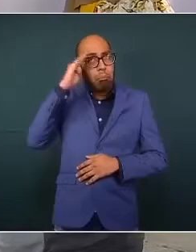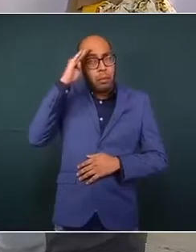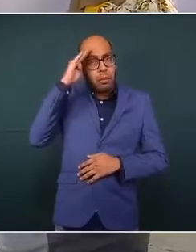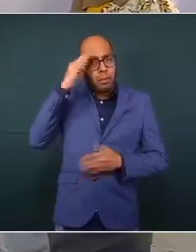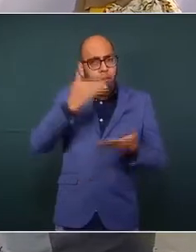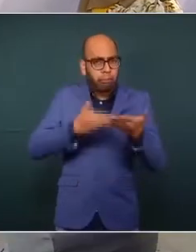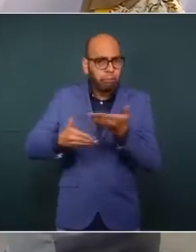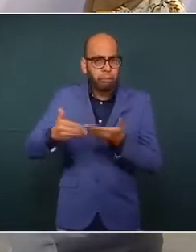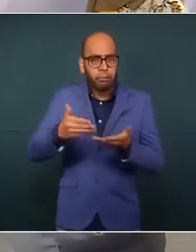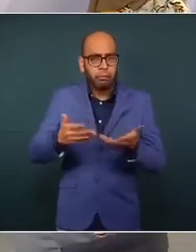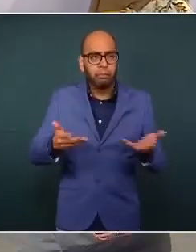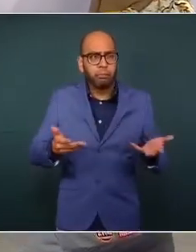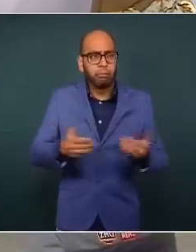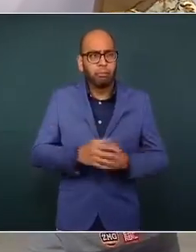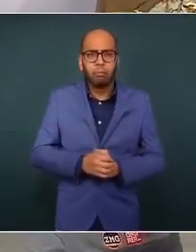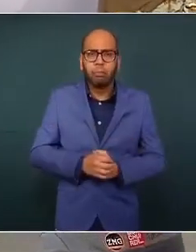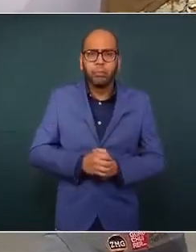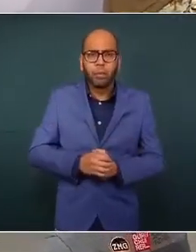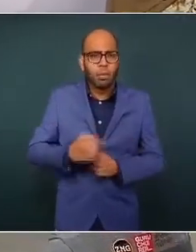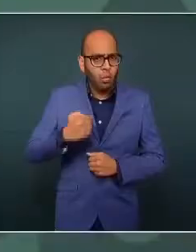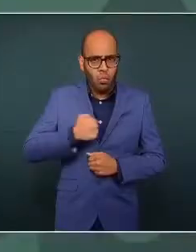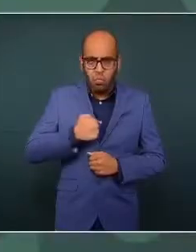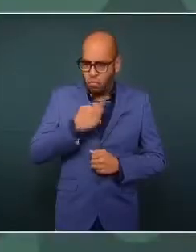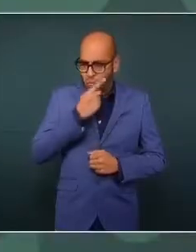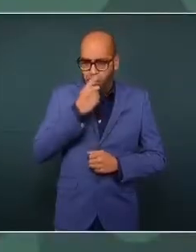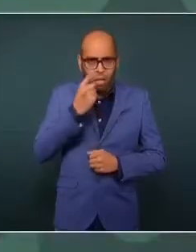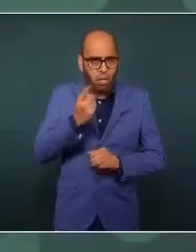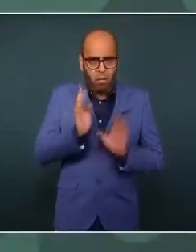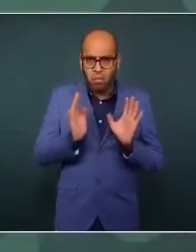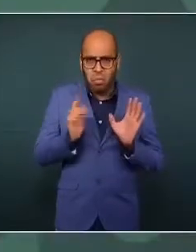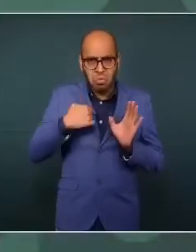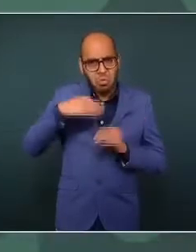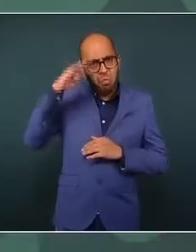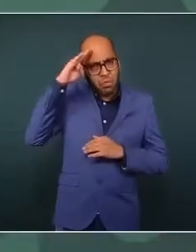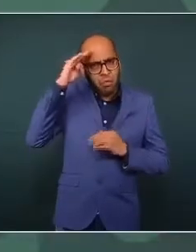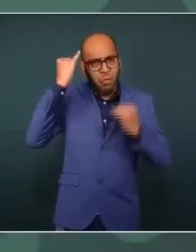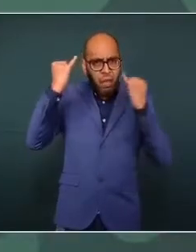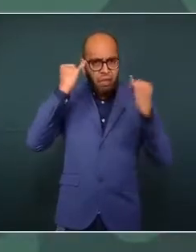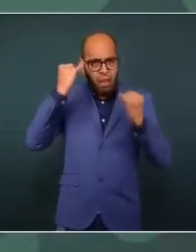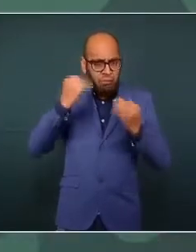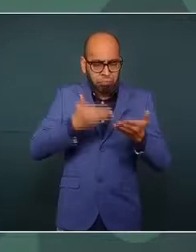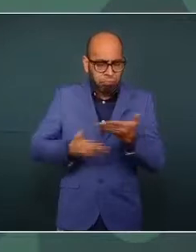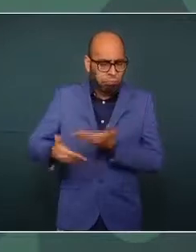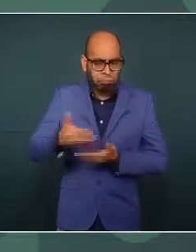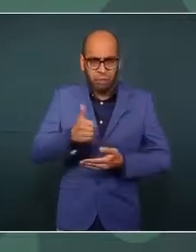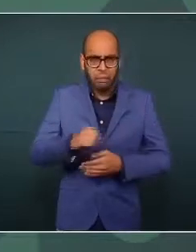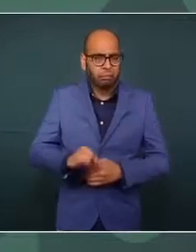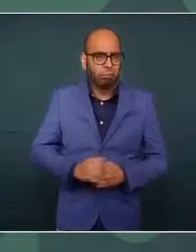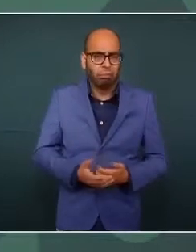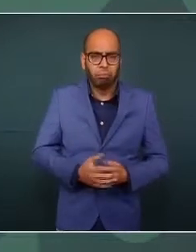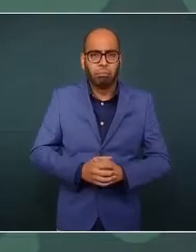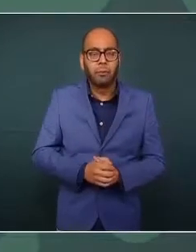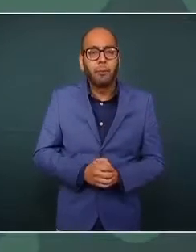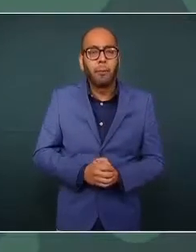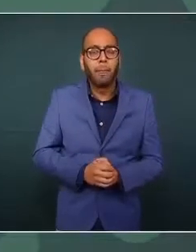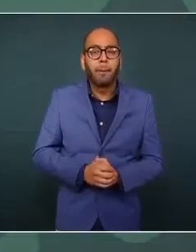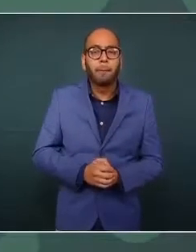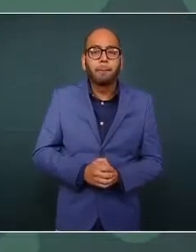no es bodega, yo digo lo que pienso, y más o menos